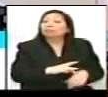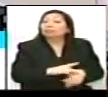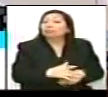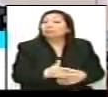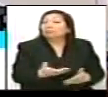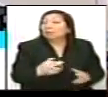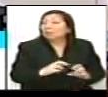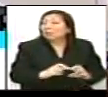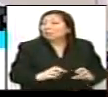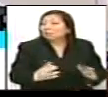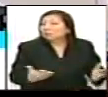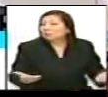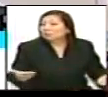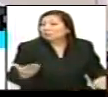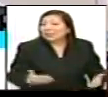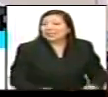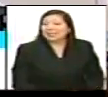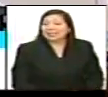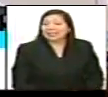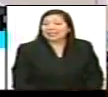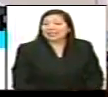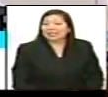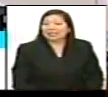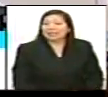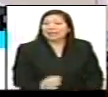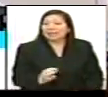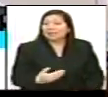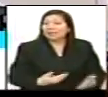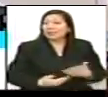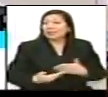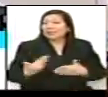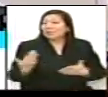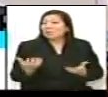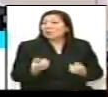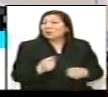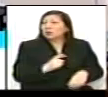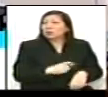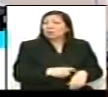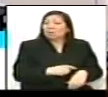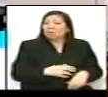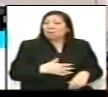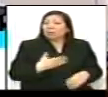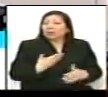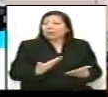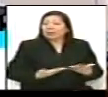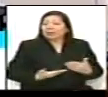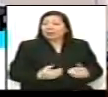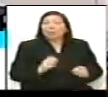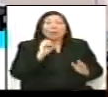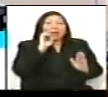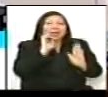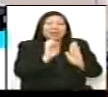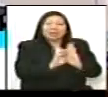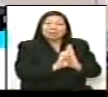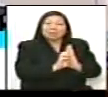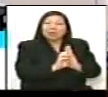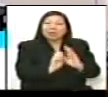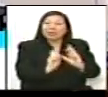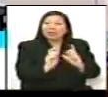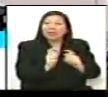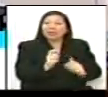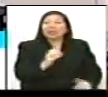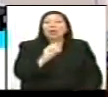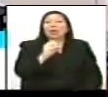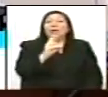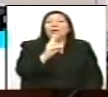la inmunidad parlamentaria, ¿no? Y sin retroceder tanto, podríamos ir al caso de Orellana. El congresista